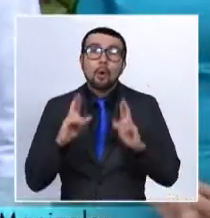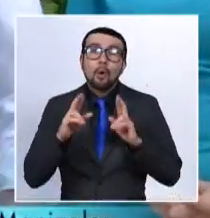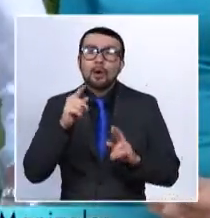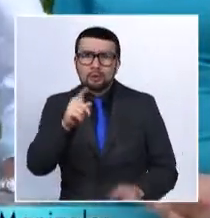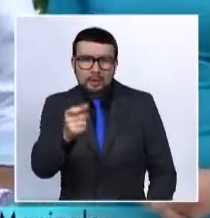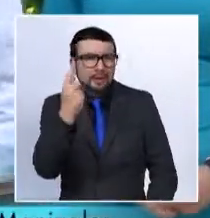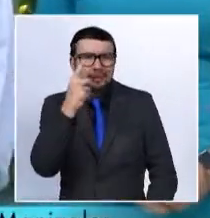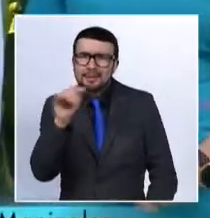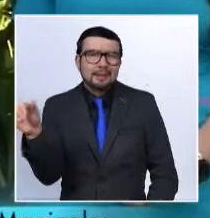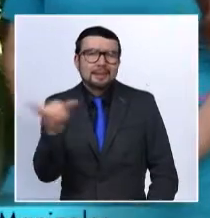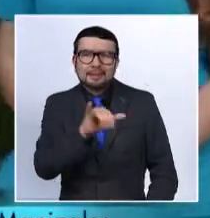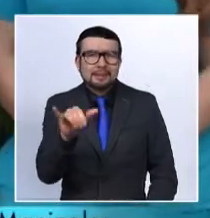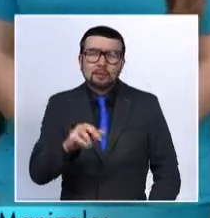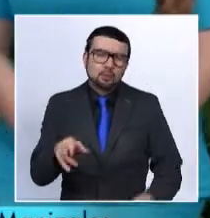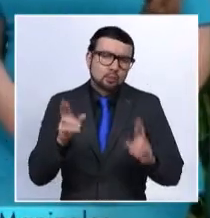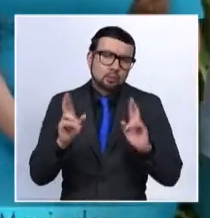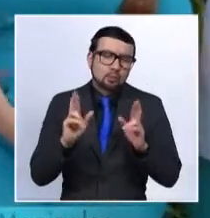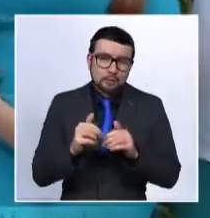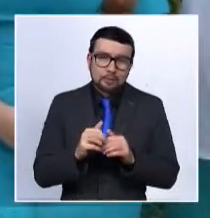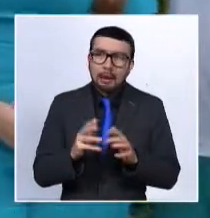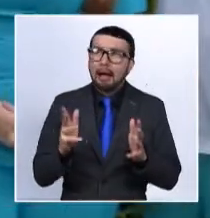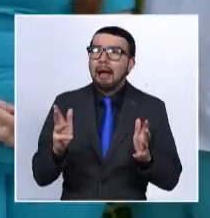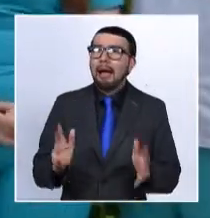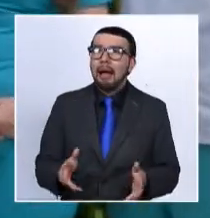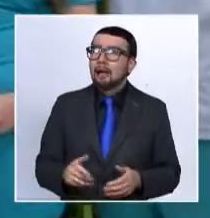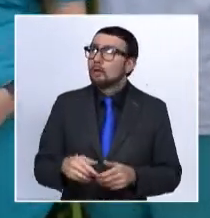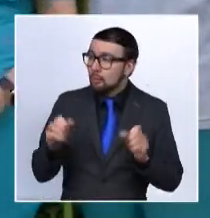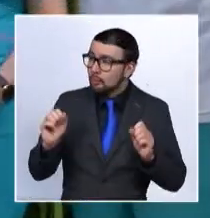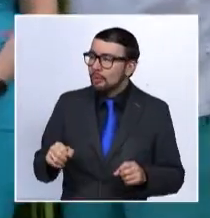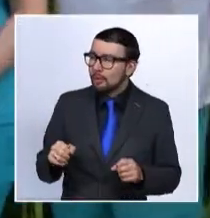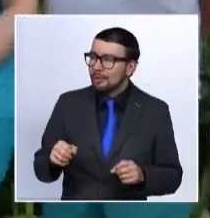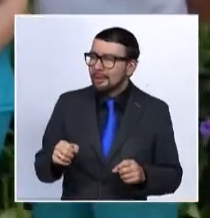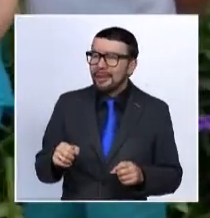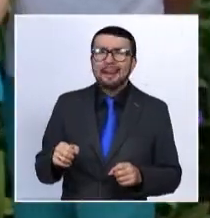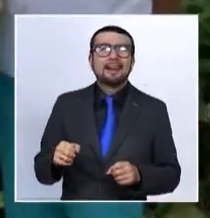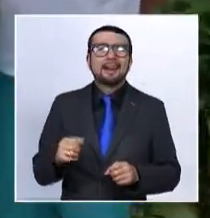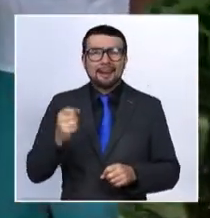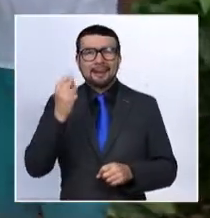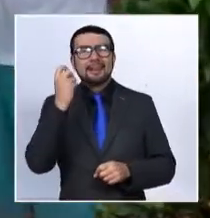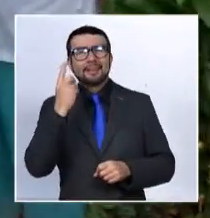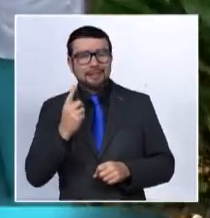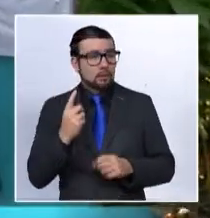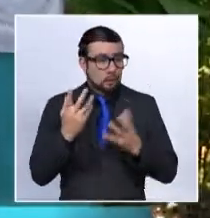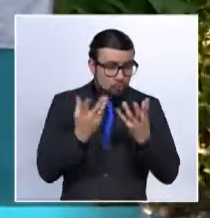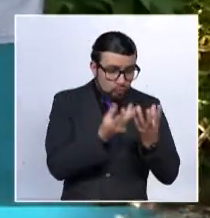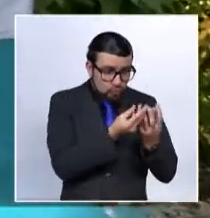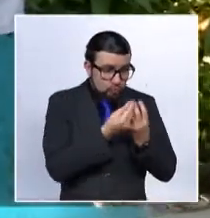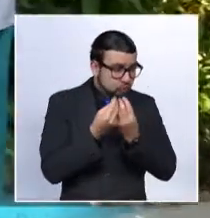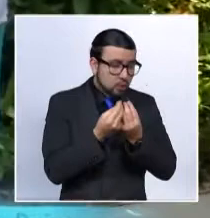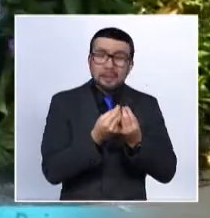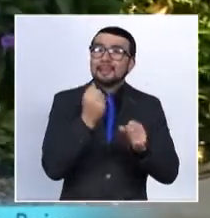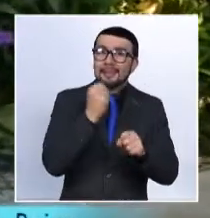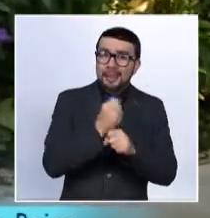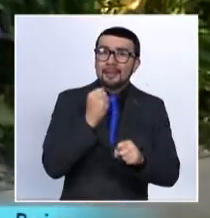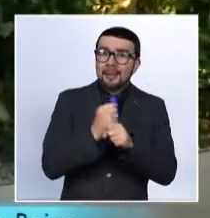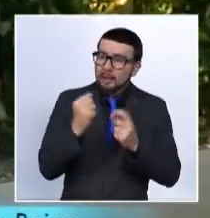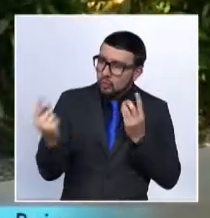salud que nos vean, pues van a poder unir cabos y decir, por eso hay que trabajar en equipo y poder tener un